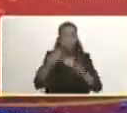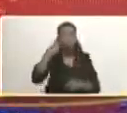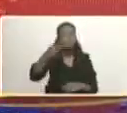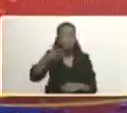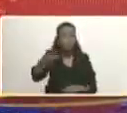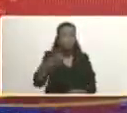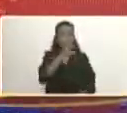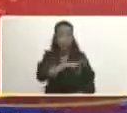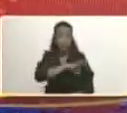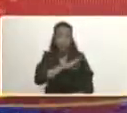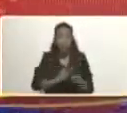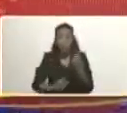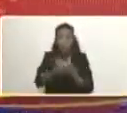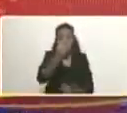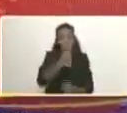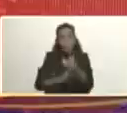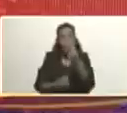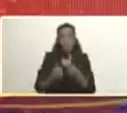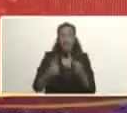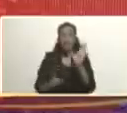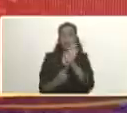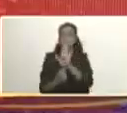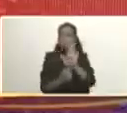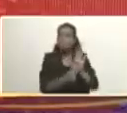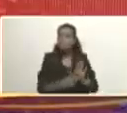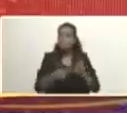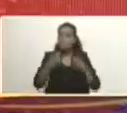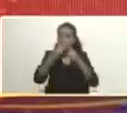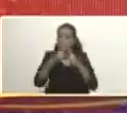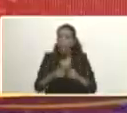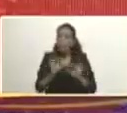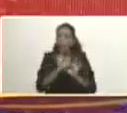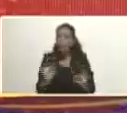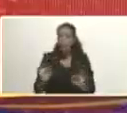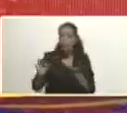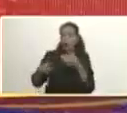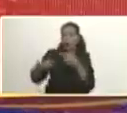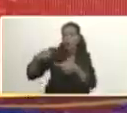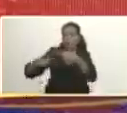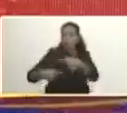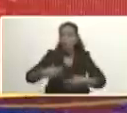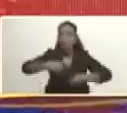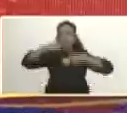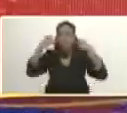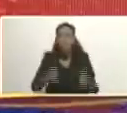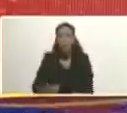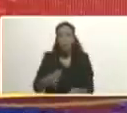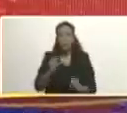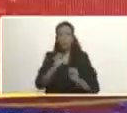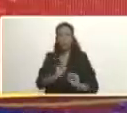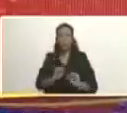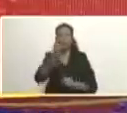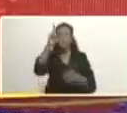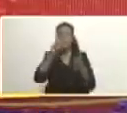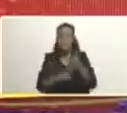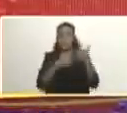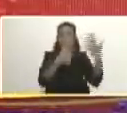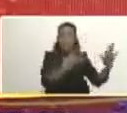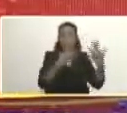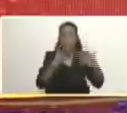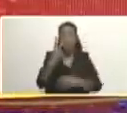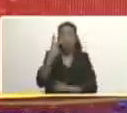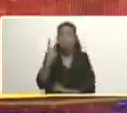políticos, sociales y económicos son en esencia el caldo de cultivo que generan las rebeliones militares de